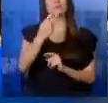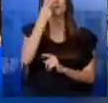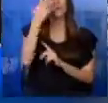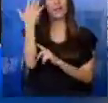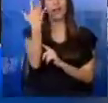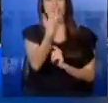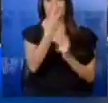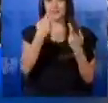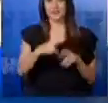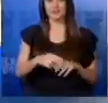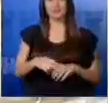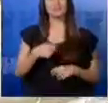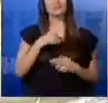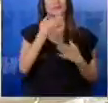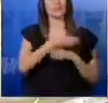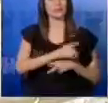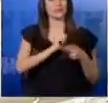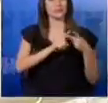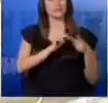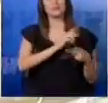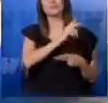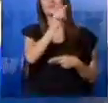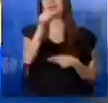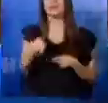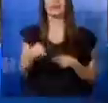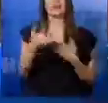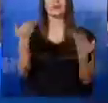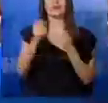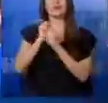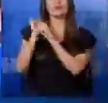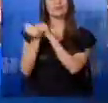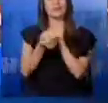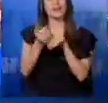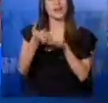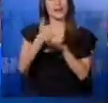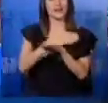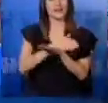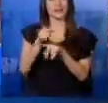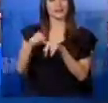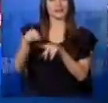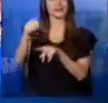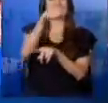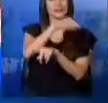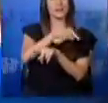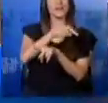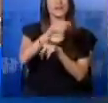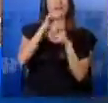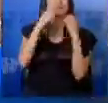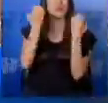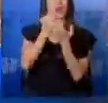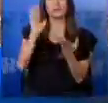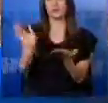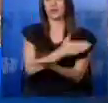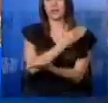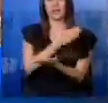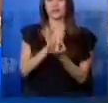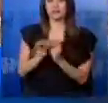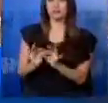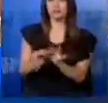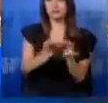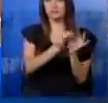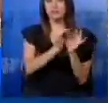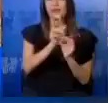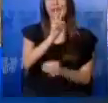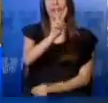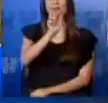de la República hizo una visita al complejo Pío López Lara, en donde funcionaba antes el estadio Ramón Unamuno. En un terreno de